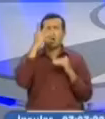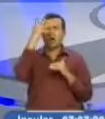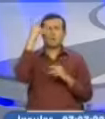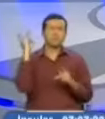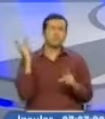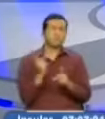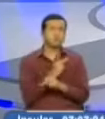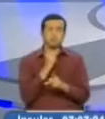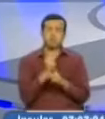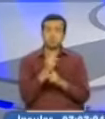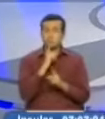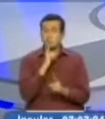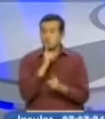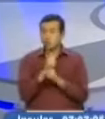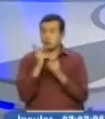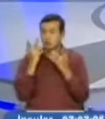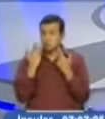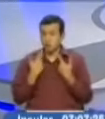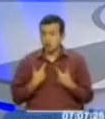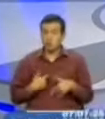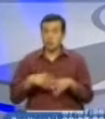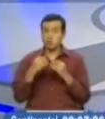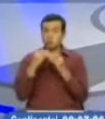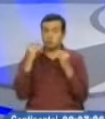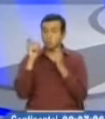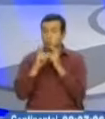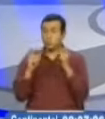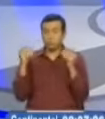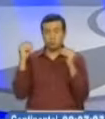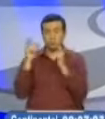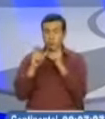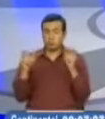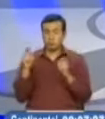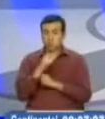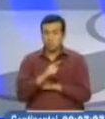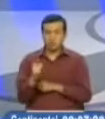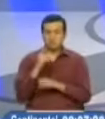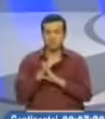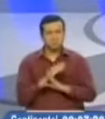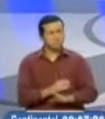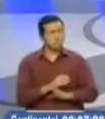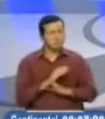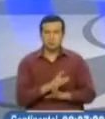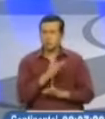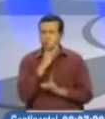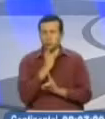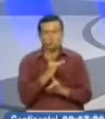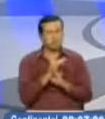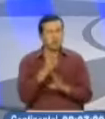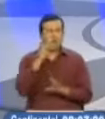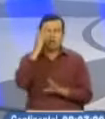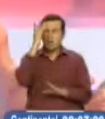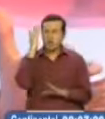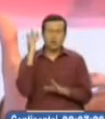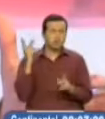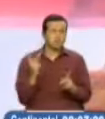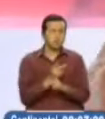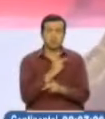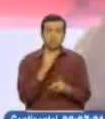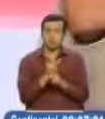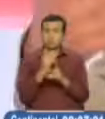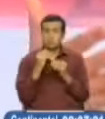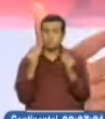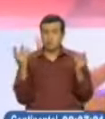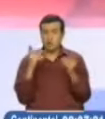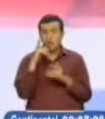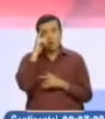país. Es decir, hay que ver que al final de cuentas la mayoría de gente rechazó a la vieja política que se puso detrás de Lasso y que